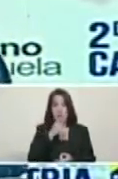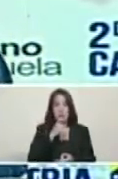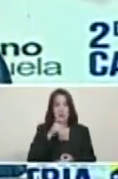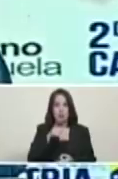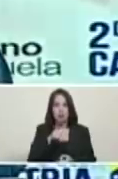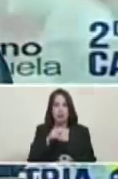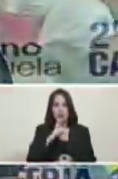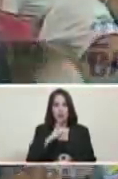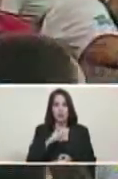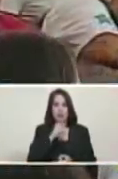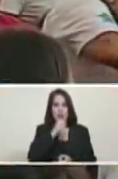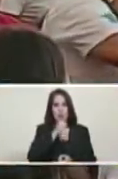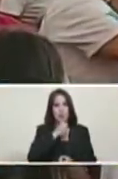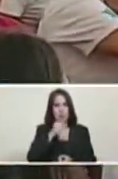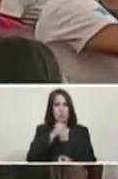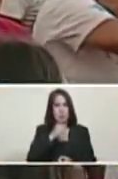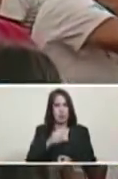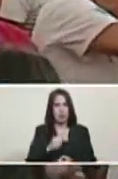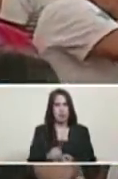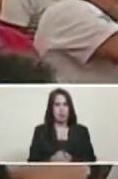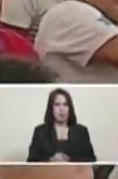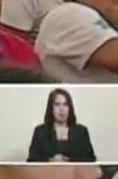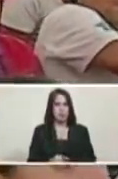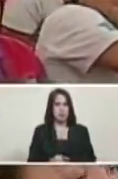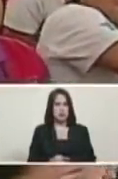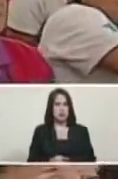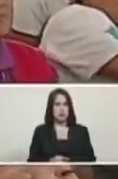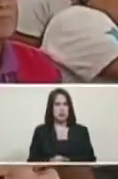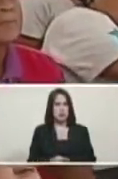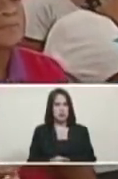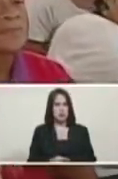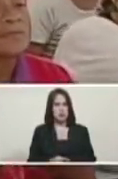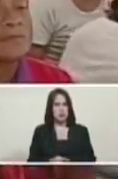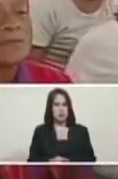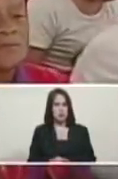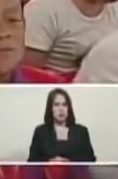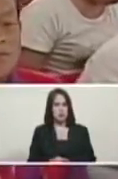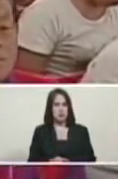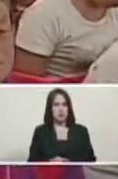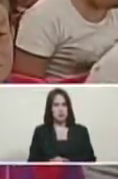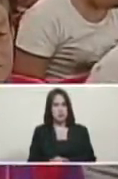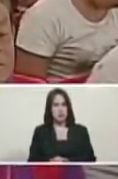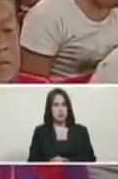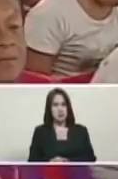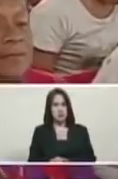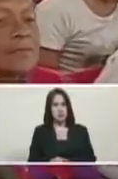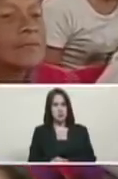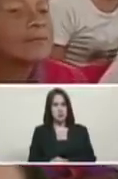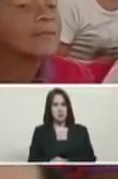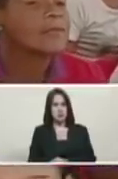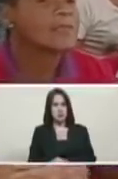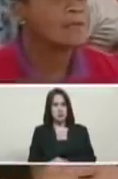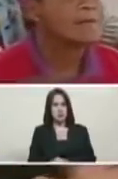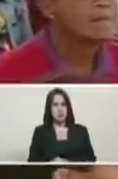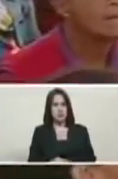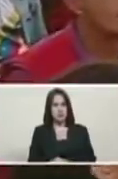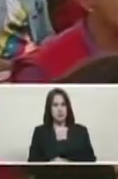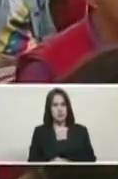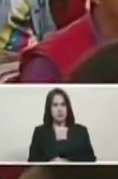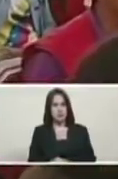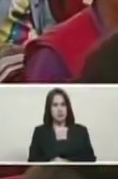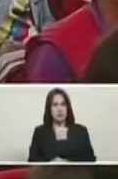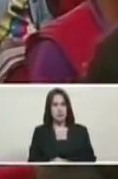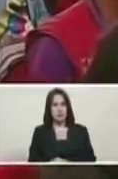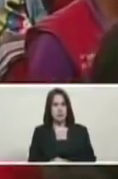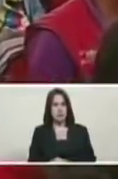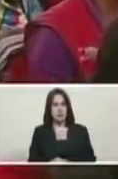radio, cuando en el 97, por allá, lanzamos la candidatura de Chávez. Había una radio que quedaba